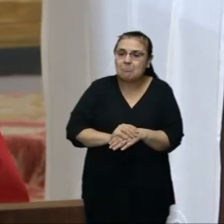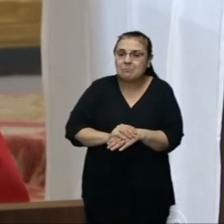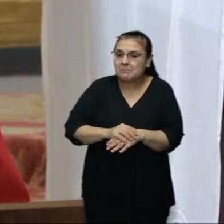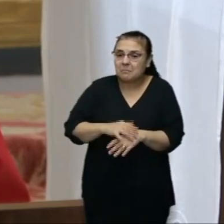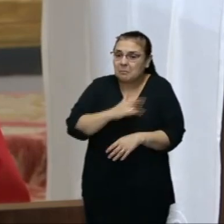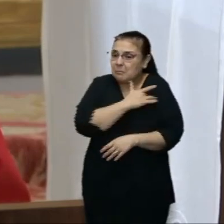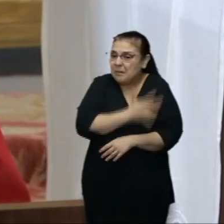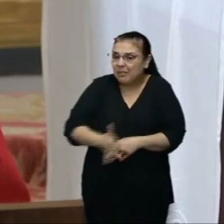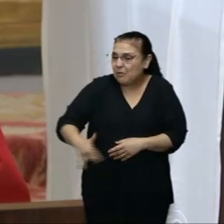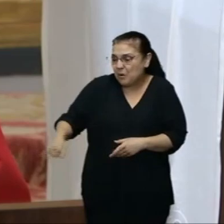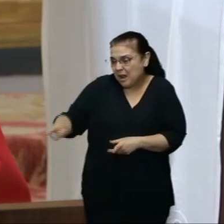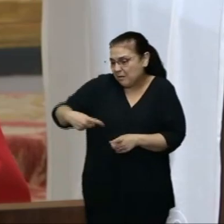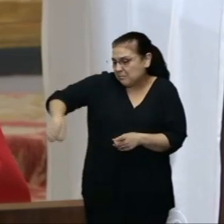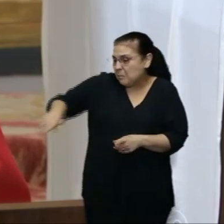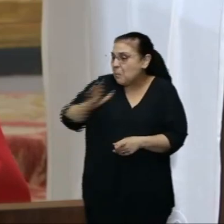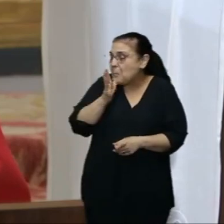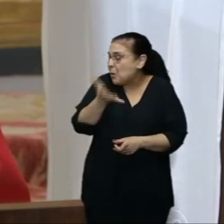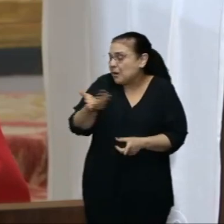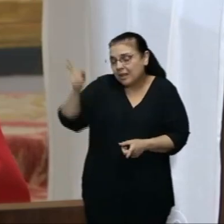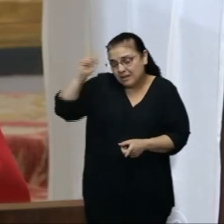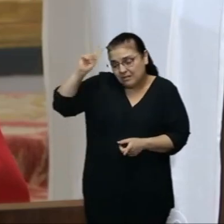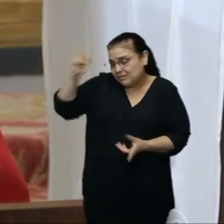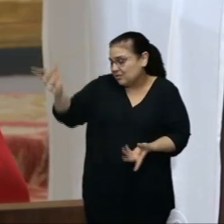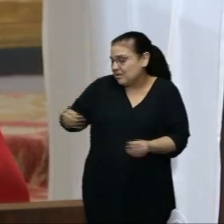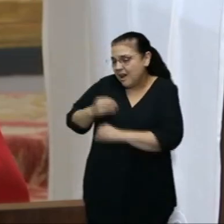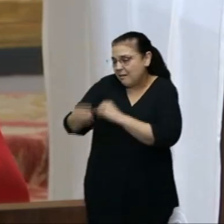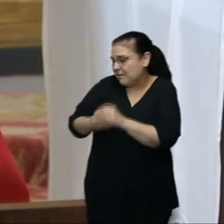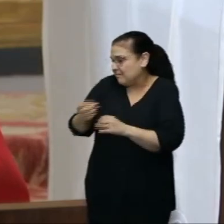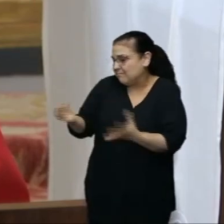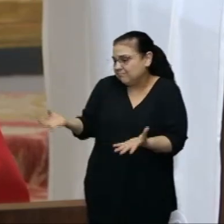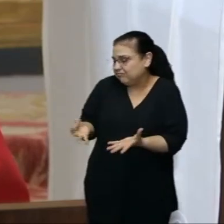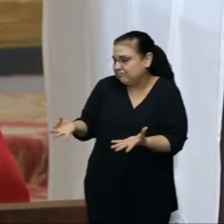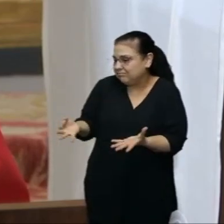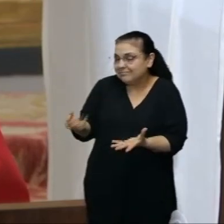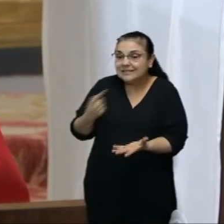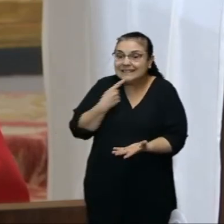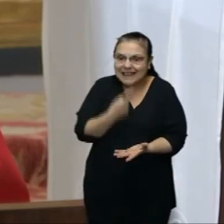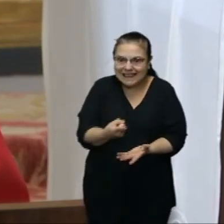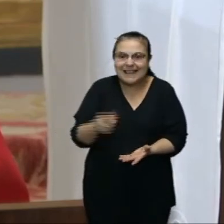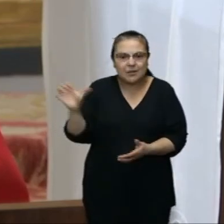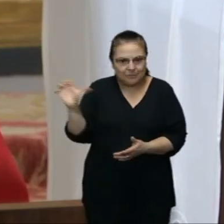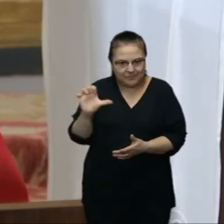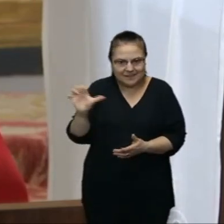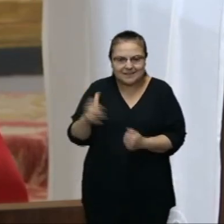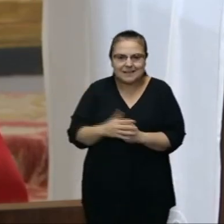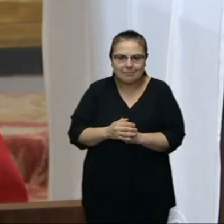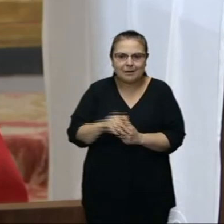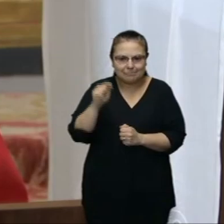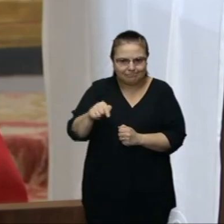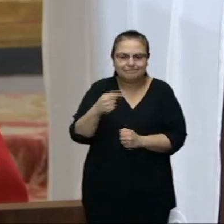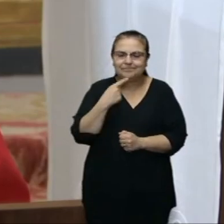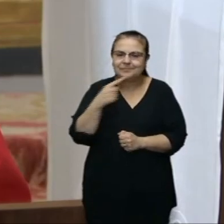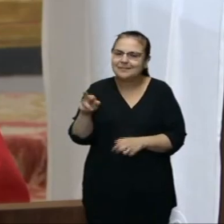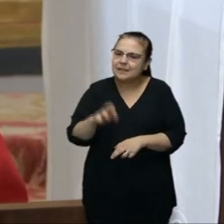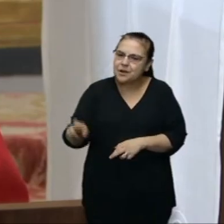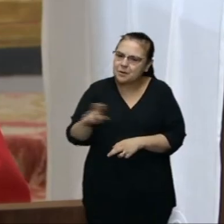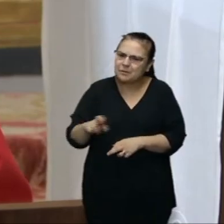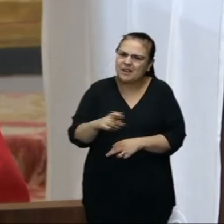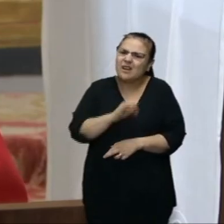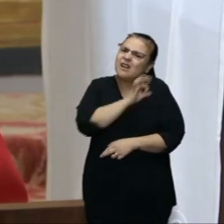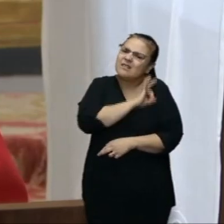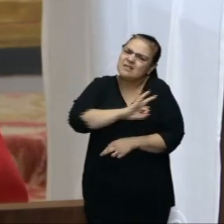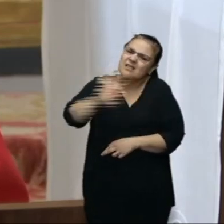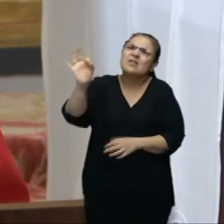hacen. Y entonces repetía Esteban esta invocación: